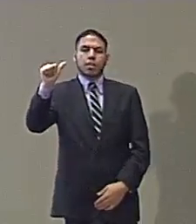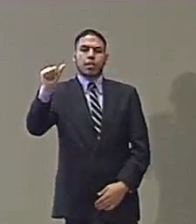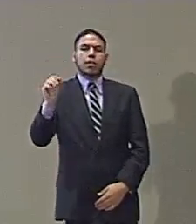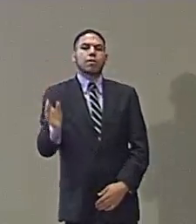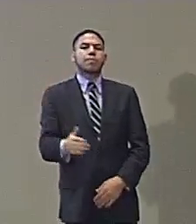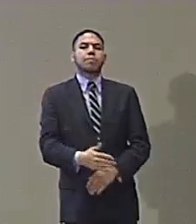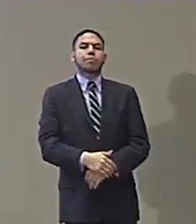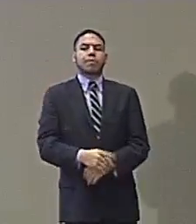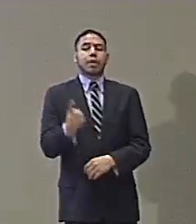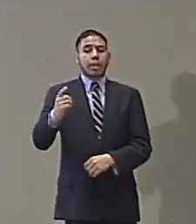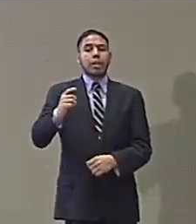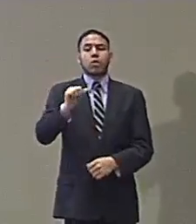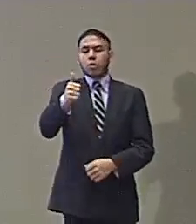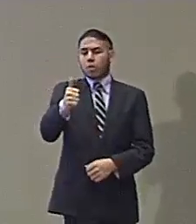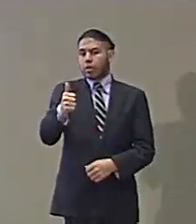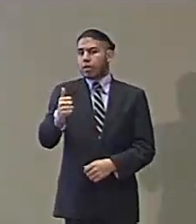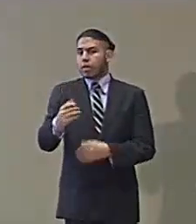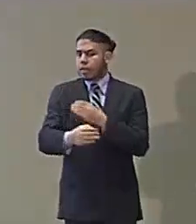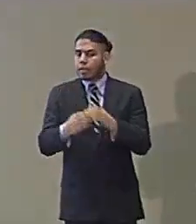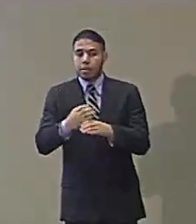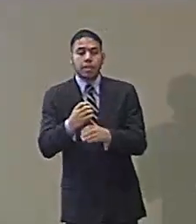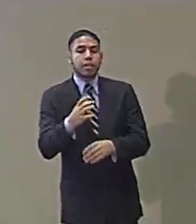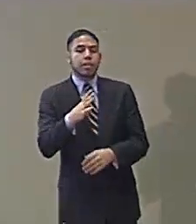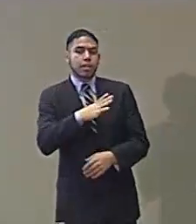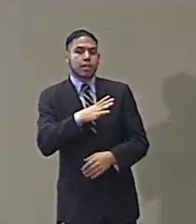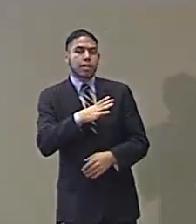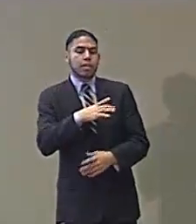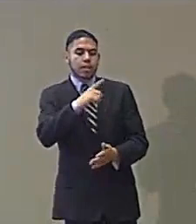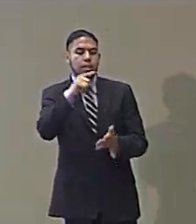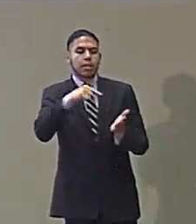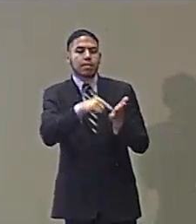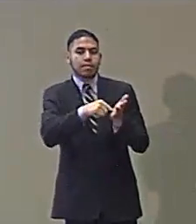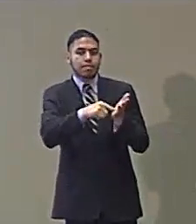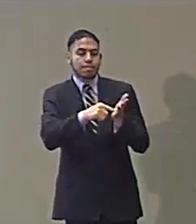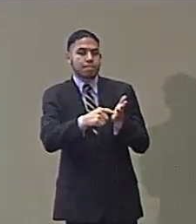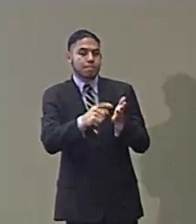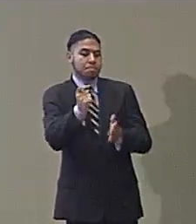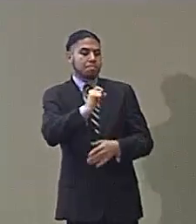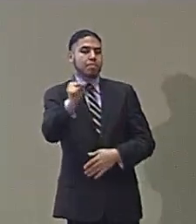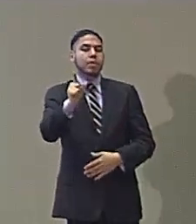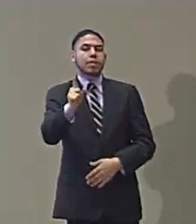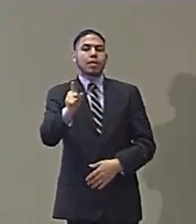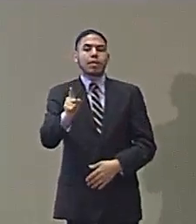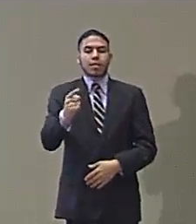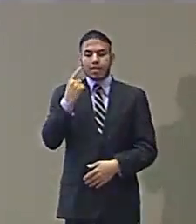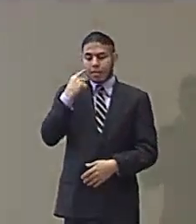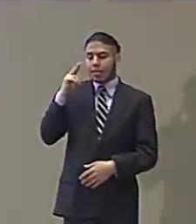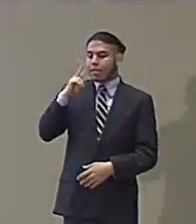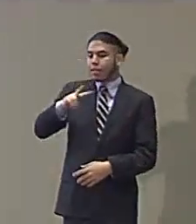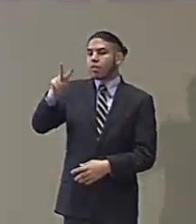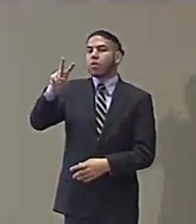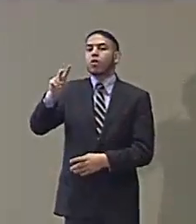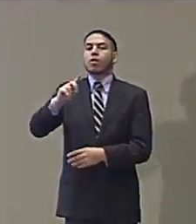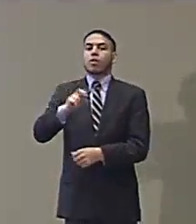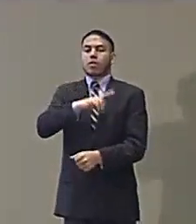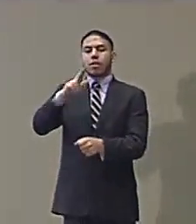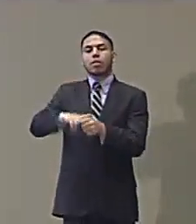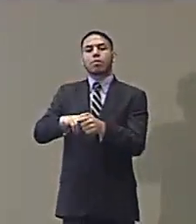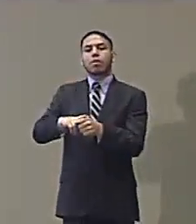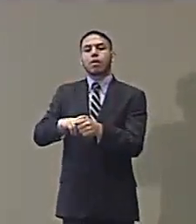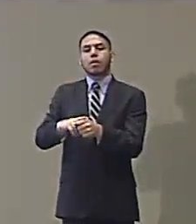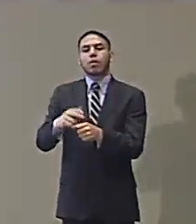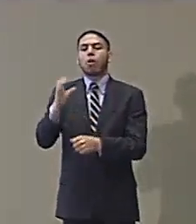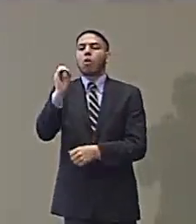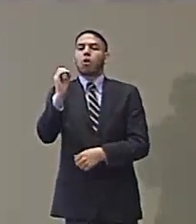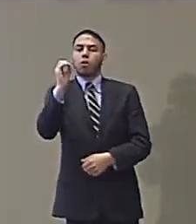son también referencias de exclusividad de riqueza natural o cultural en nuestro